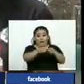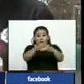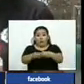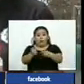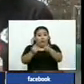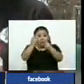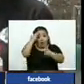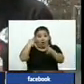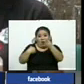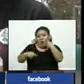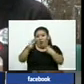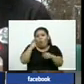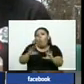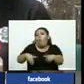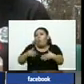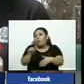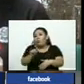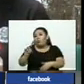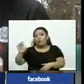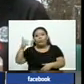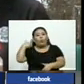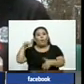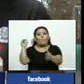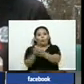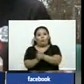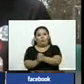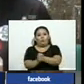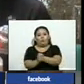Llorona, que dicen que el esposo